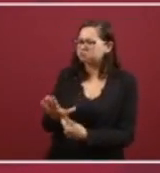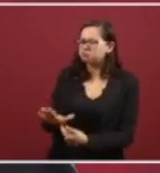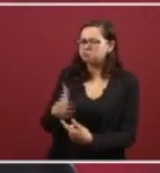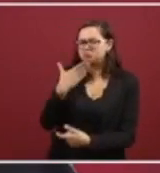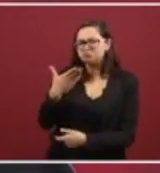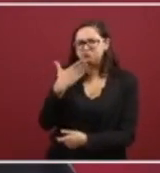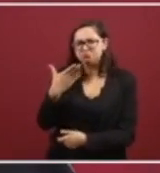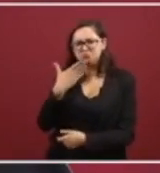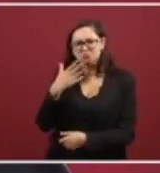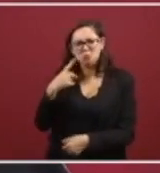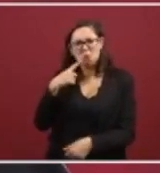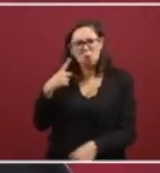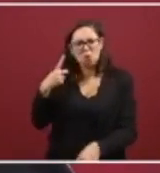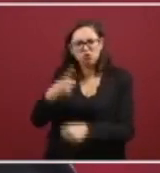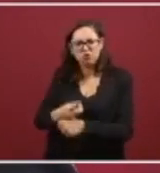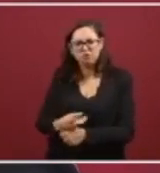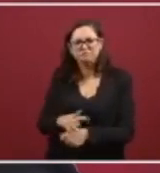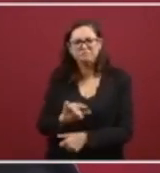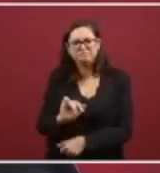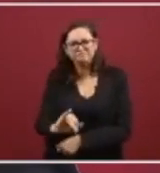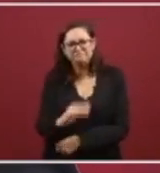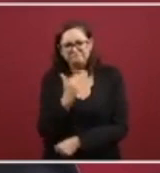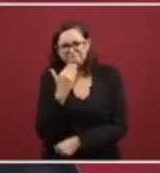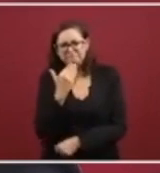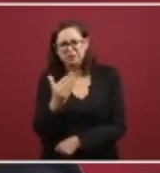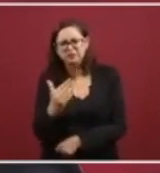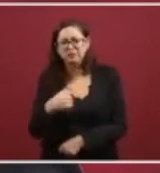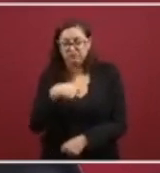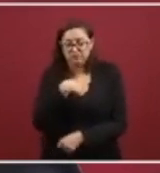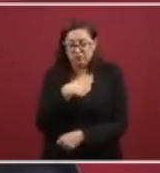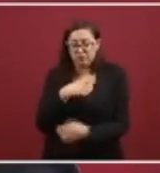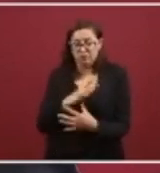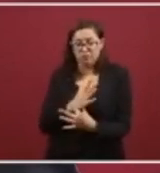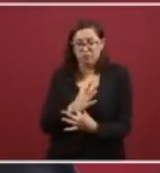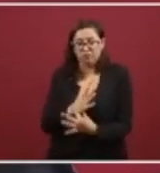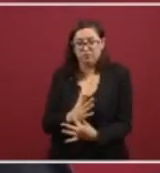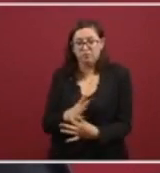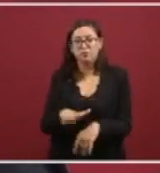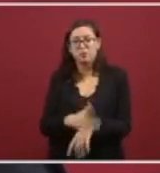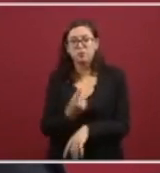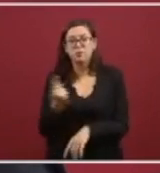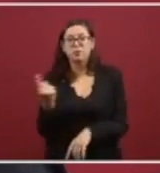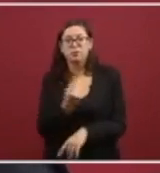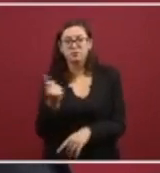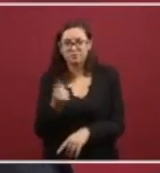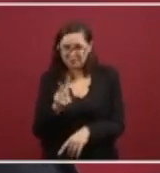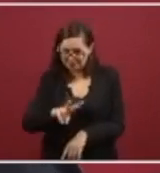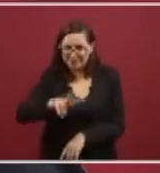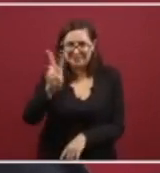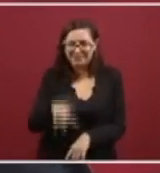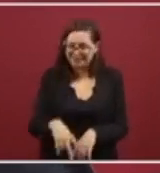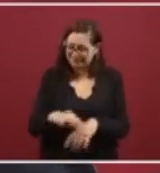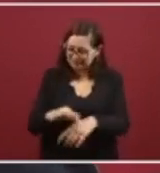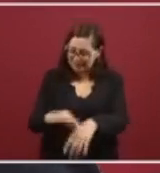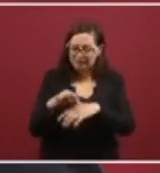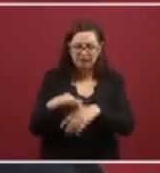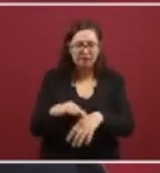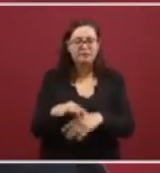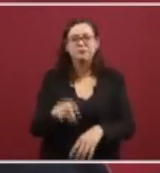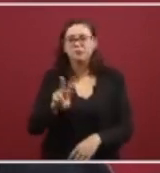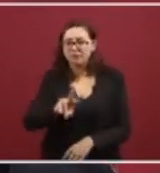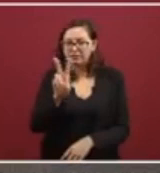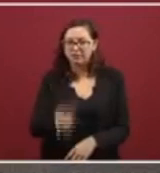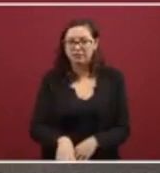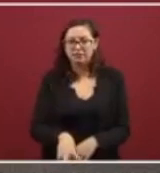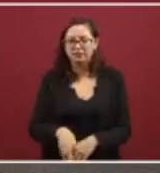Todo esto lo expreso porque así se dieron las cosas y